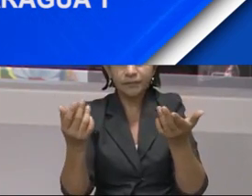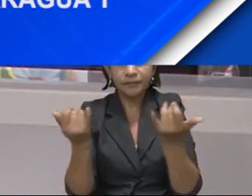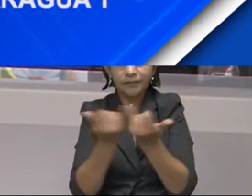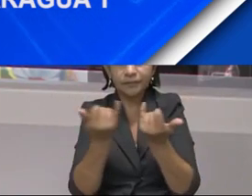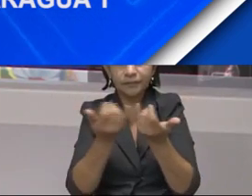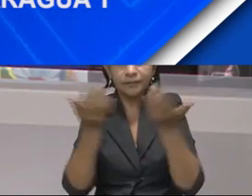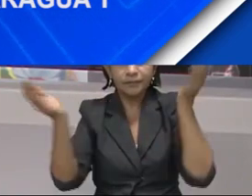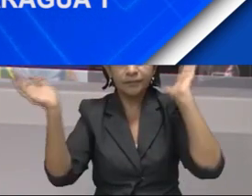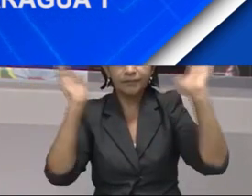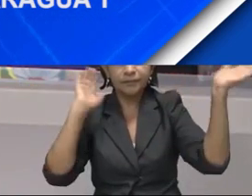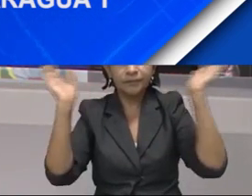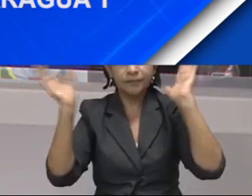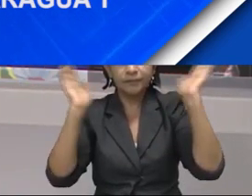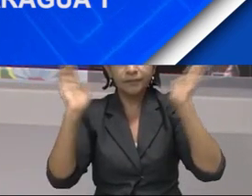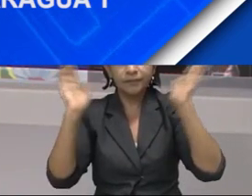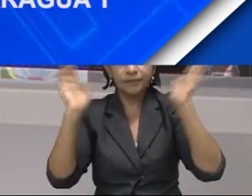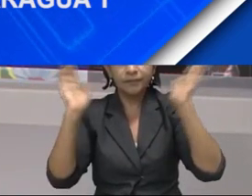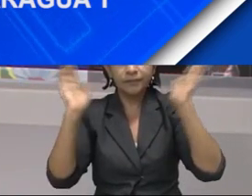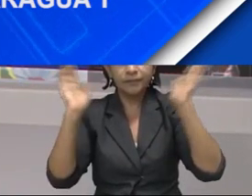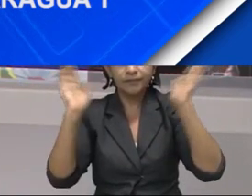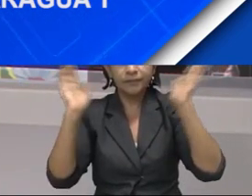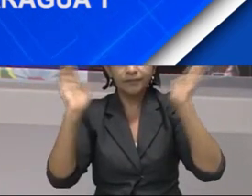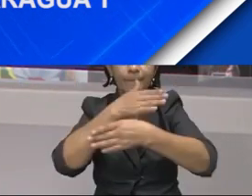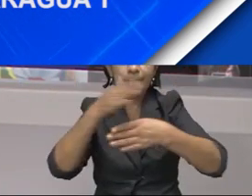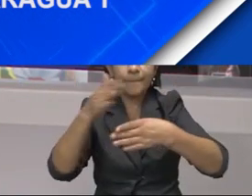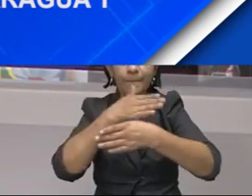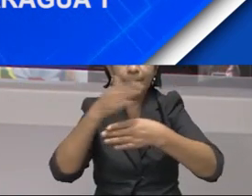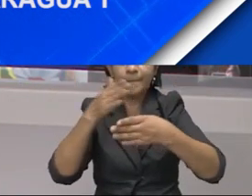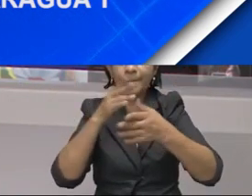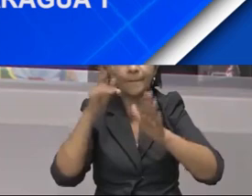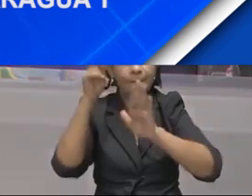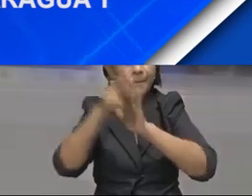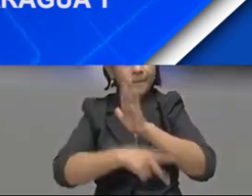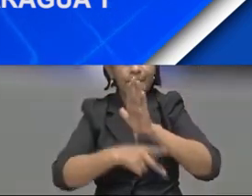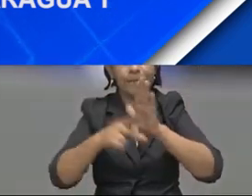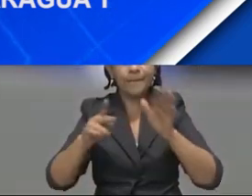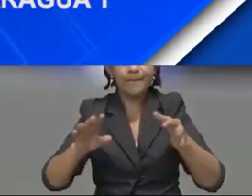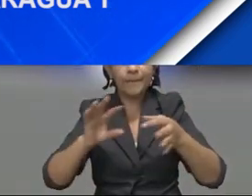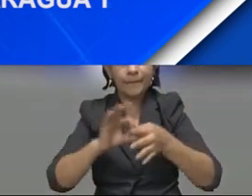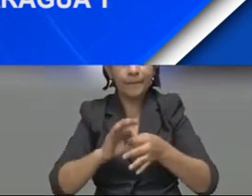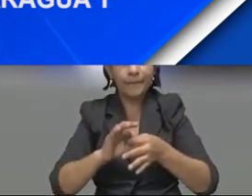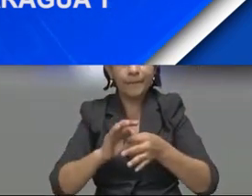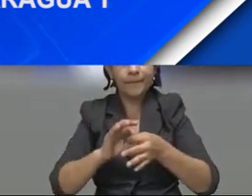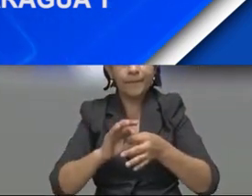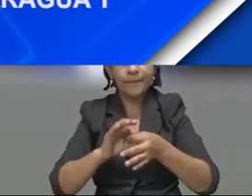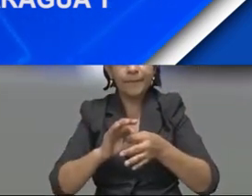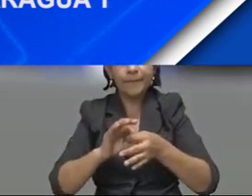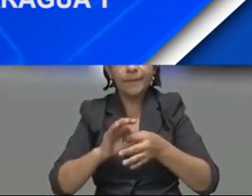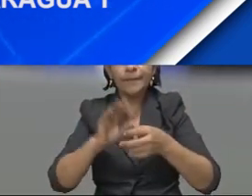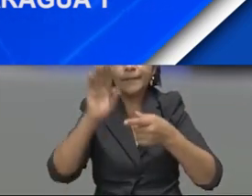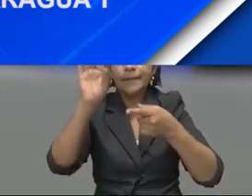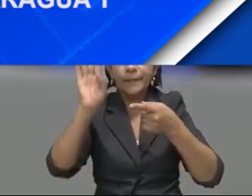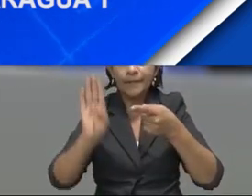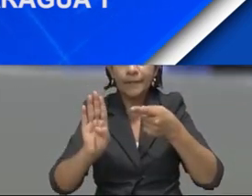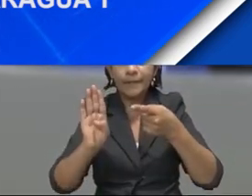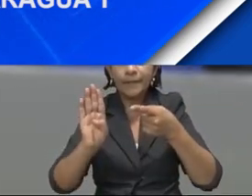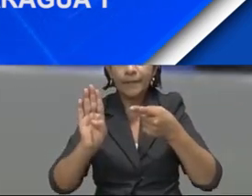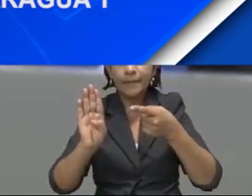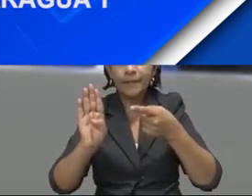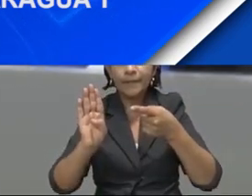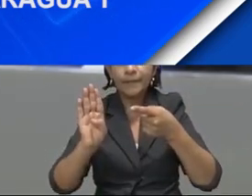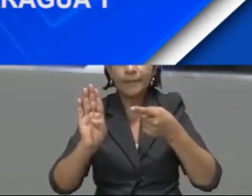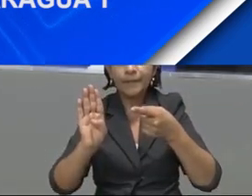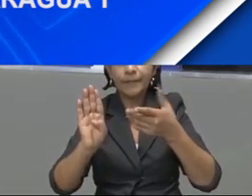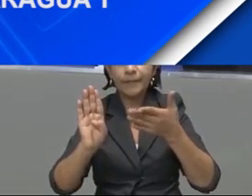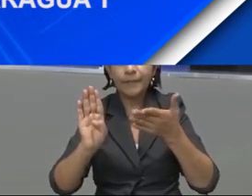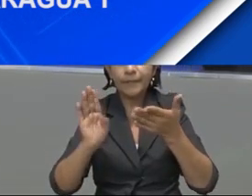circulación de mercancías entre los territorios de los estados de las partes; b prestar asistencia mutuamente de